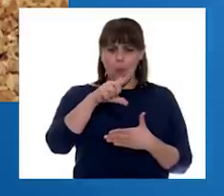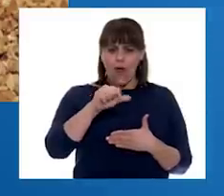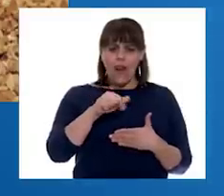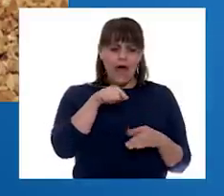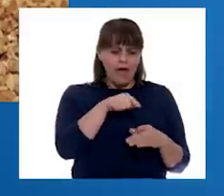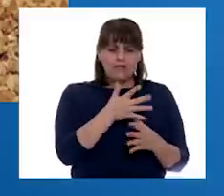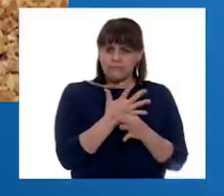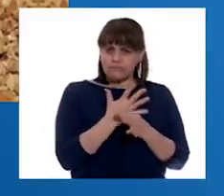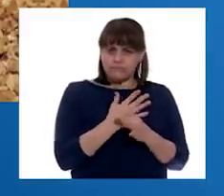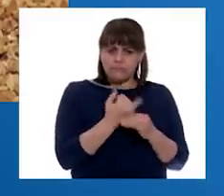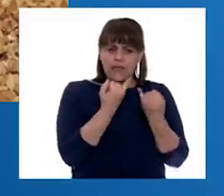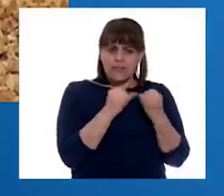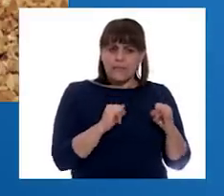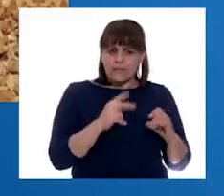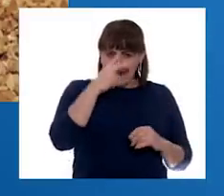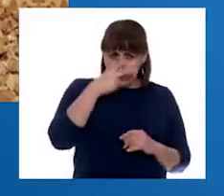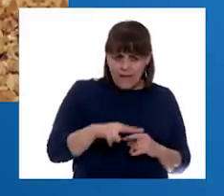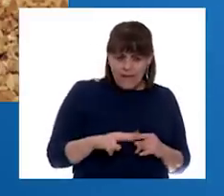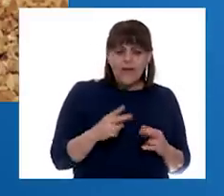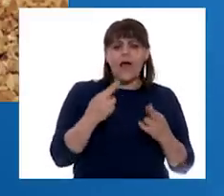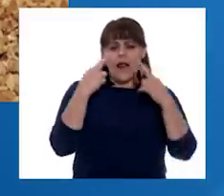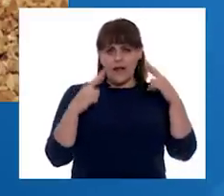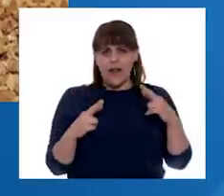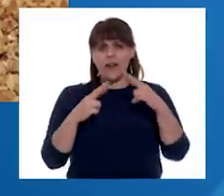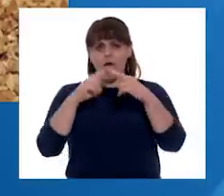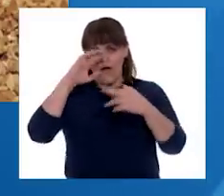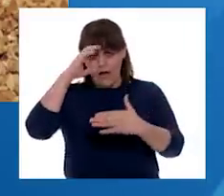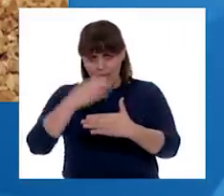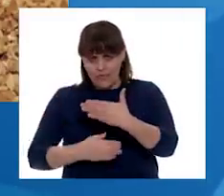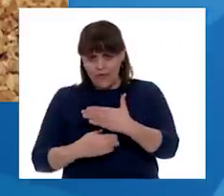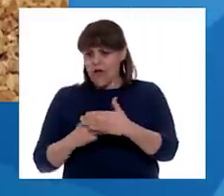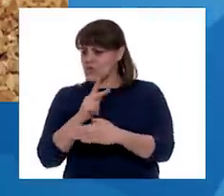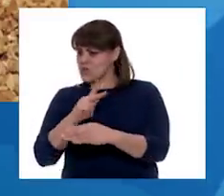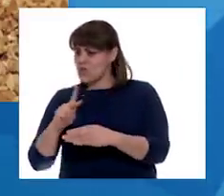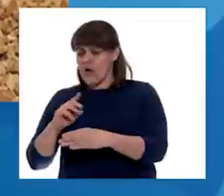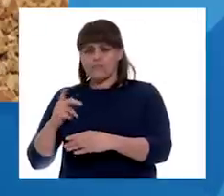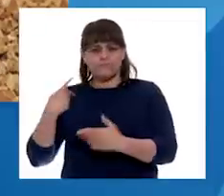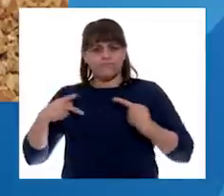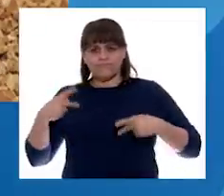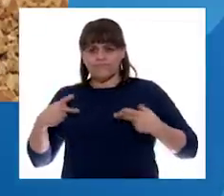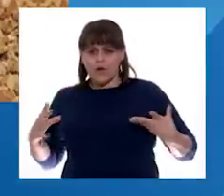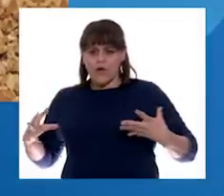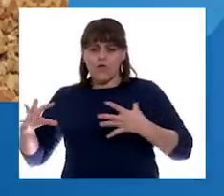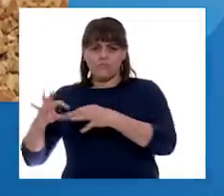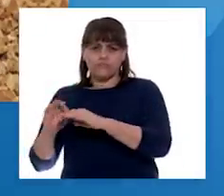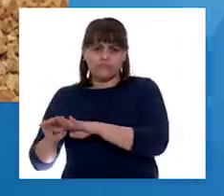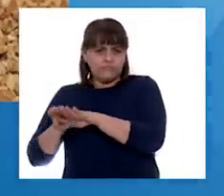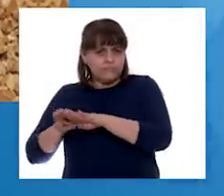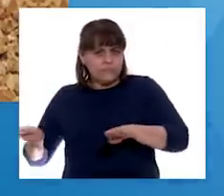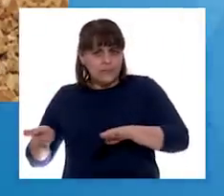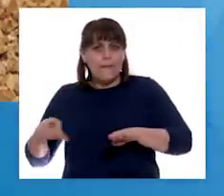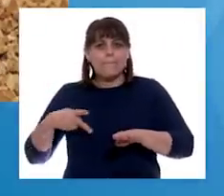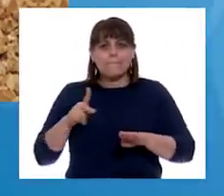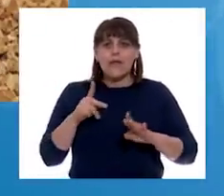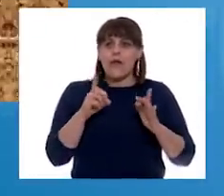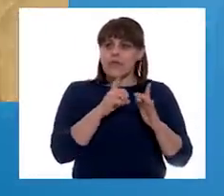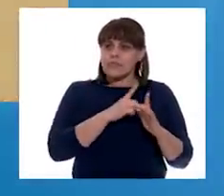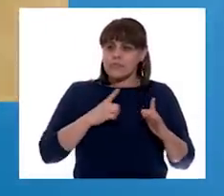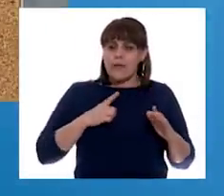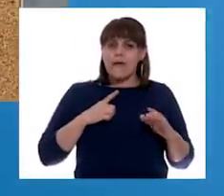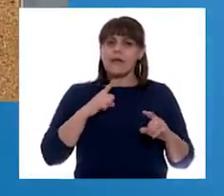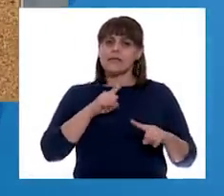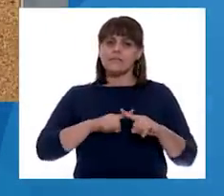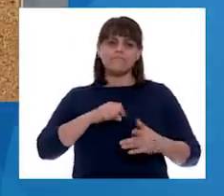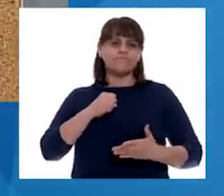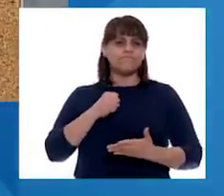México, la religión católica y la unión e igualdad de los ciudadanos, pero decretando la imposición de un rey. La